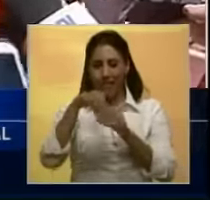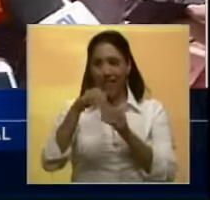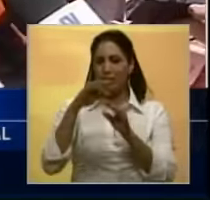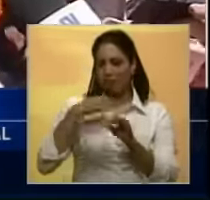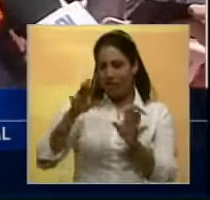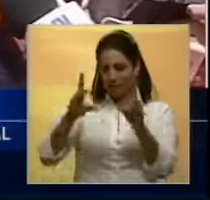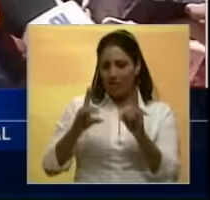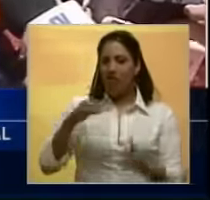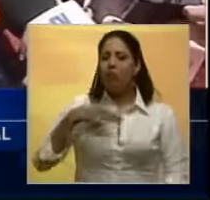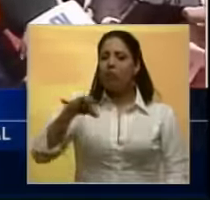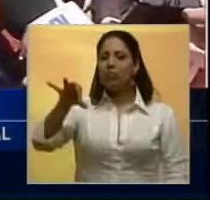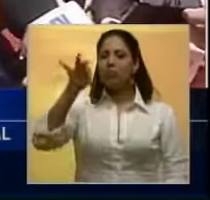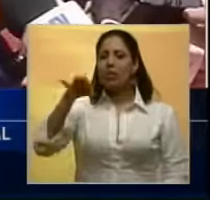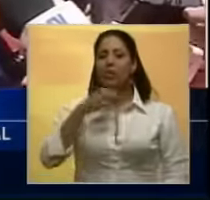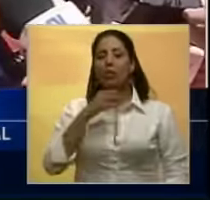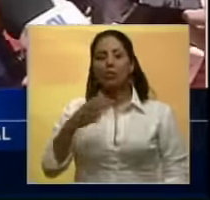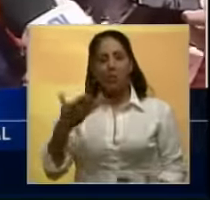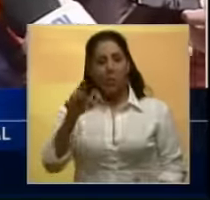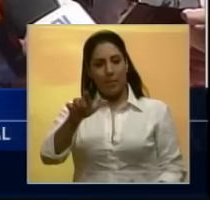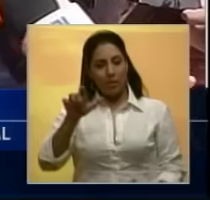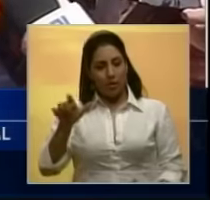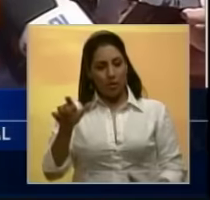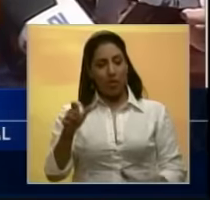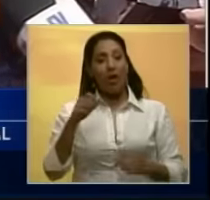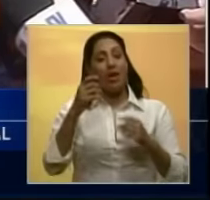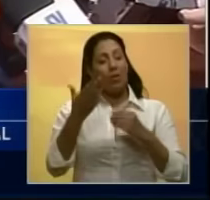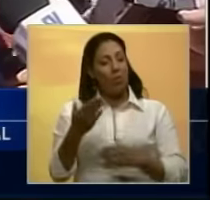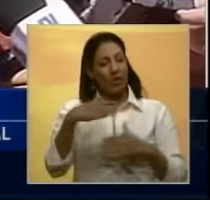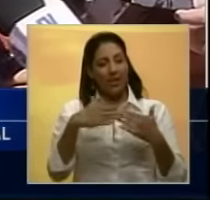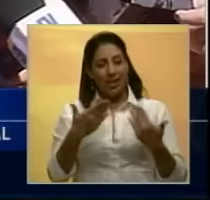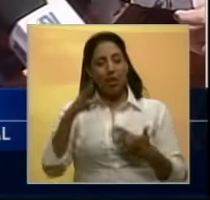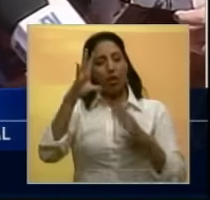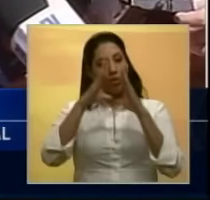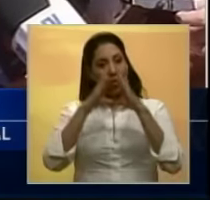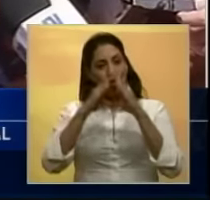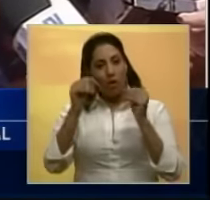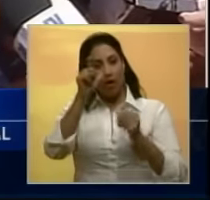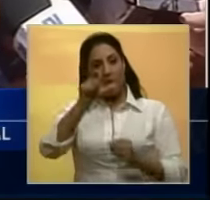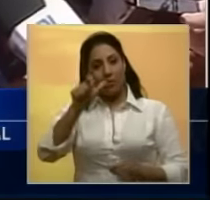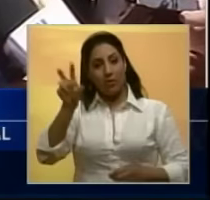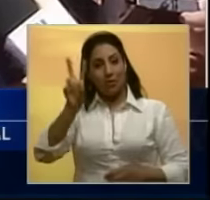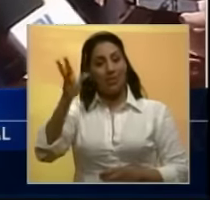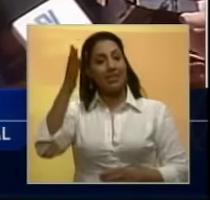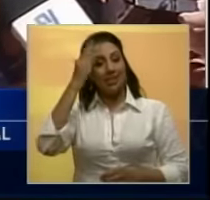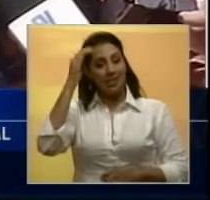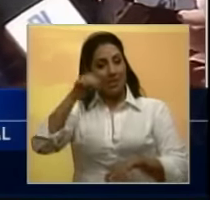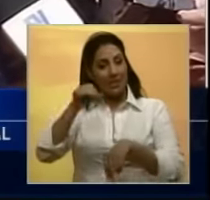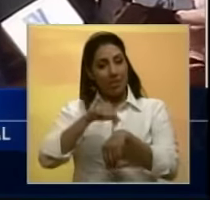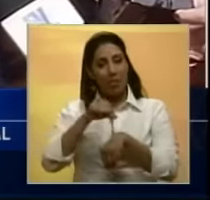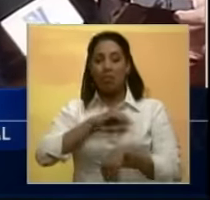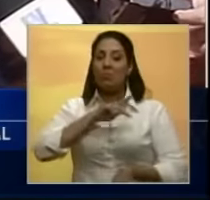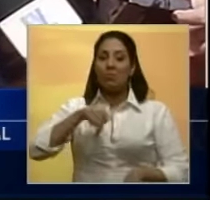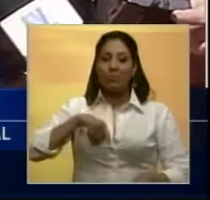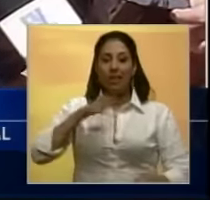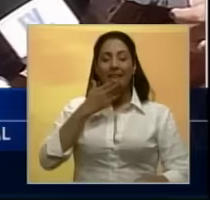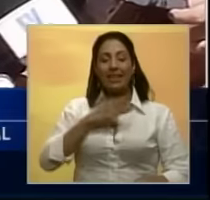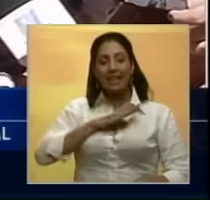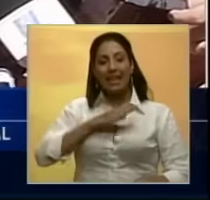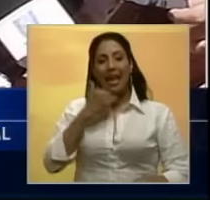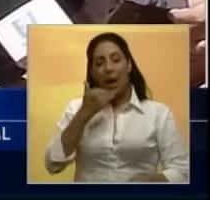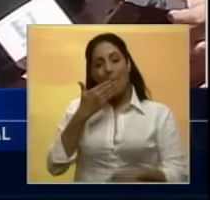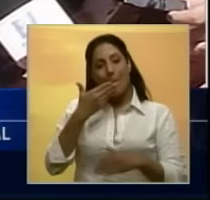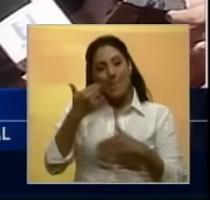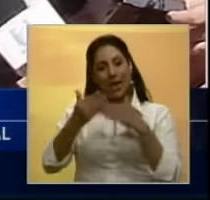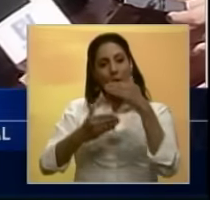elegir. Y lo importante es que toda Venezuela sepa que en este momento nosotros tenemos el derecho